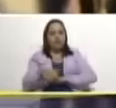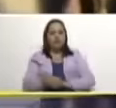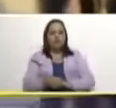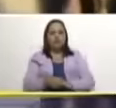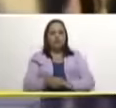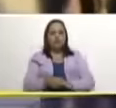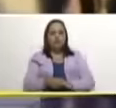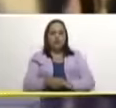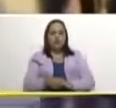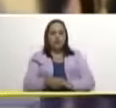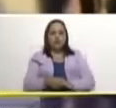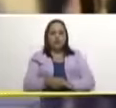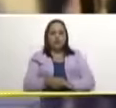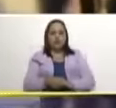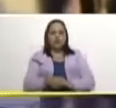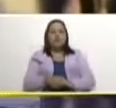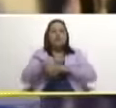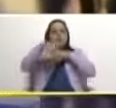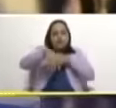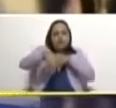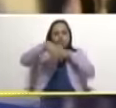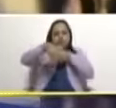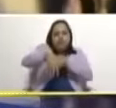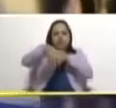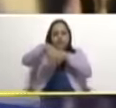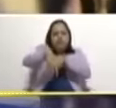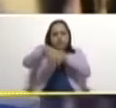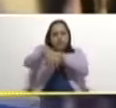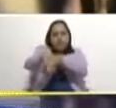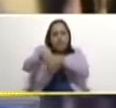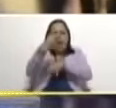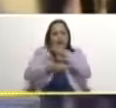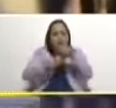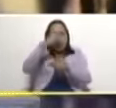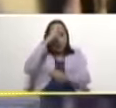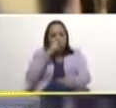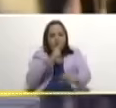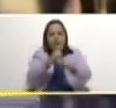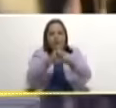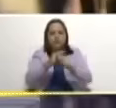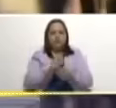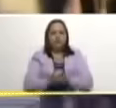Una caravana de reivindicación, de dignidad,